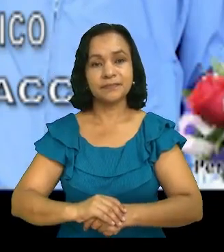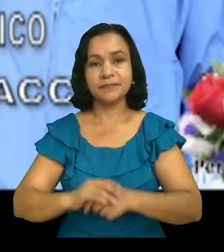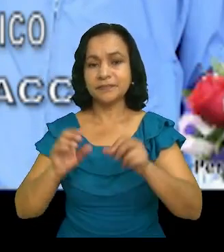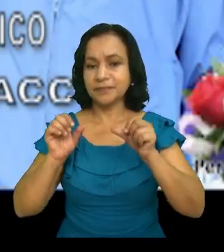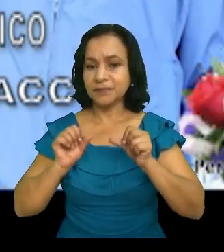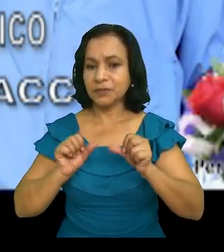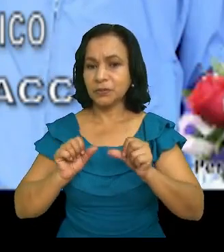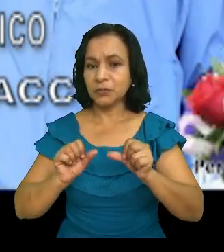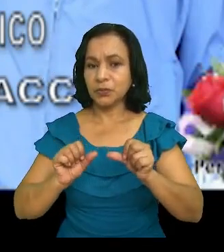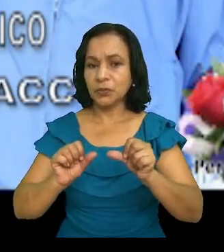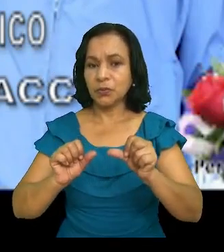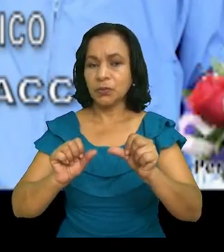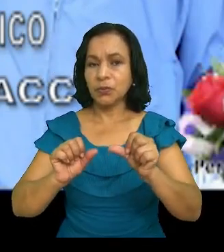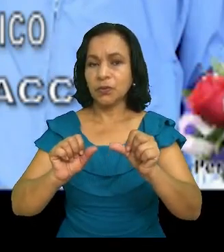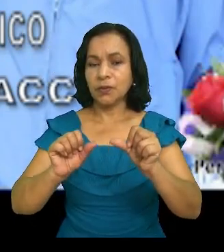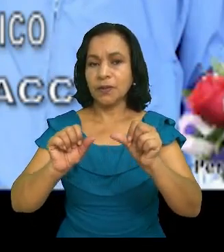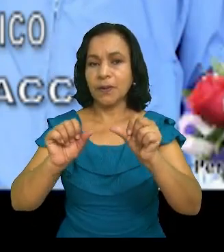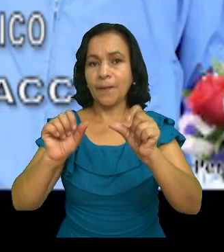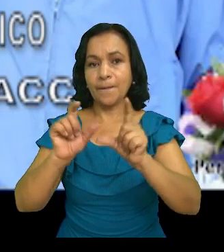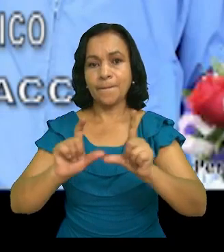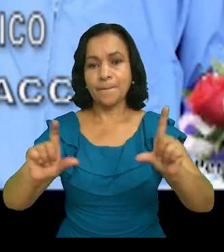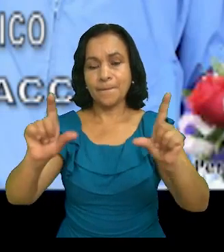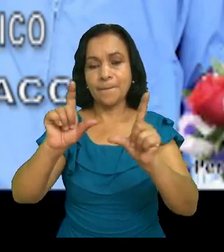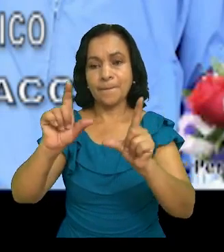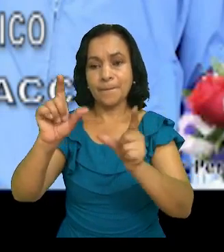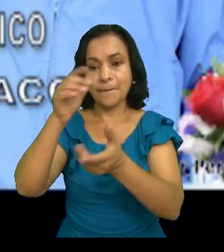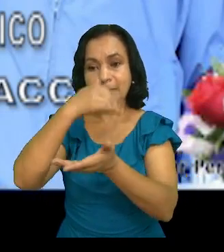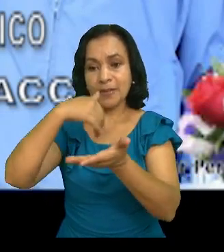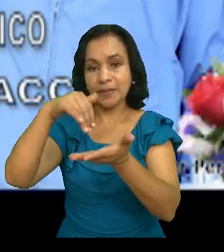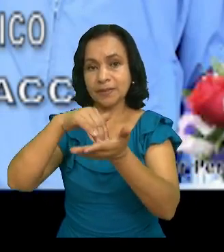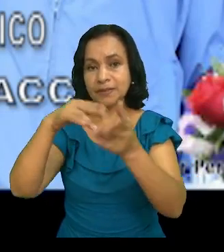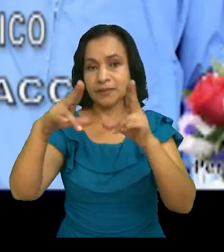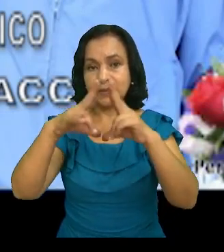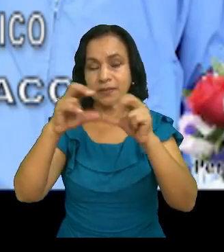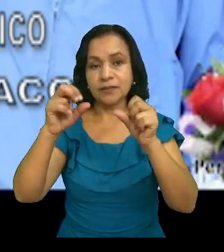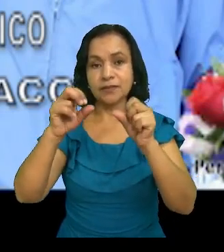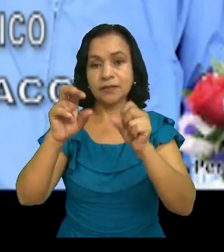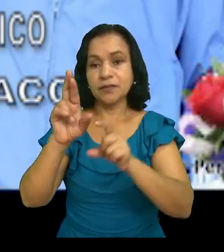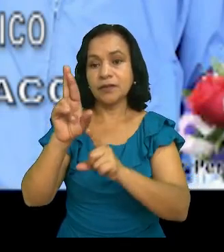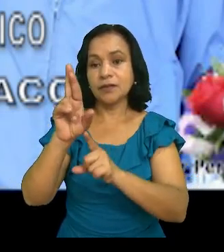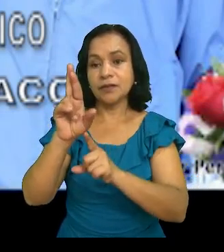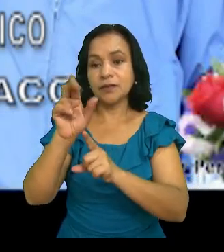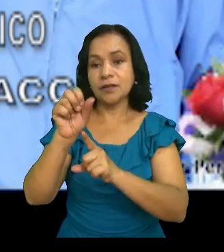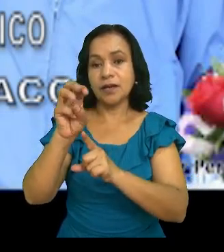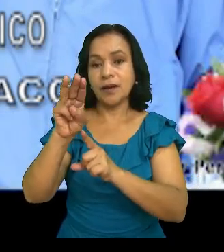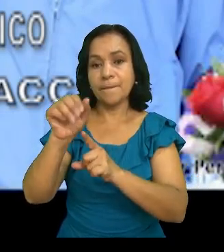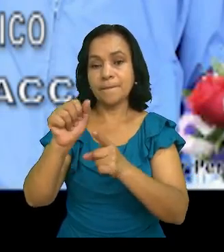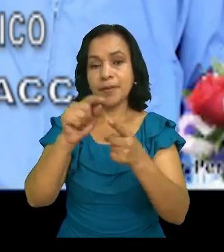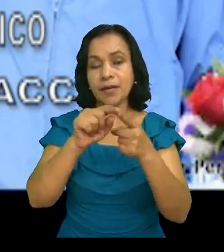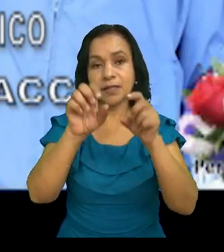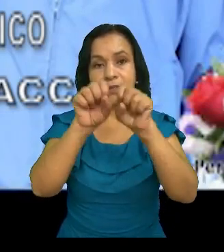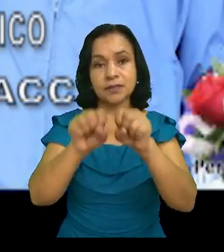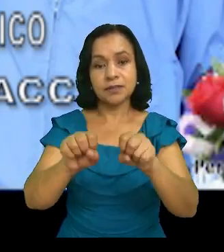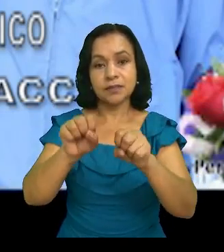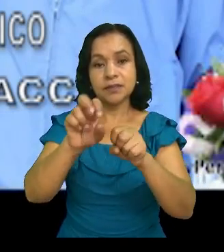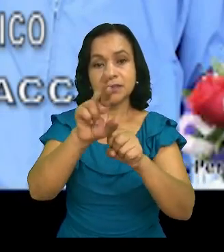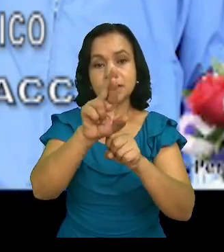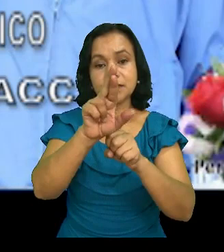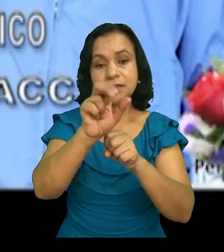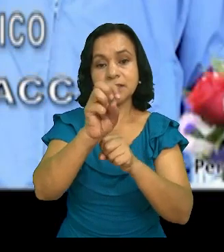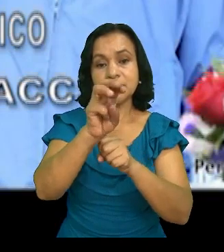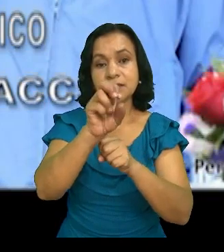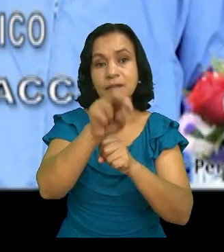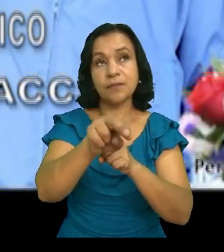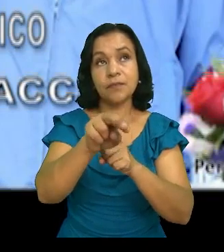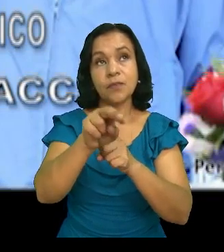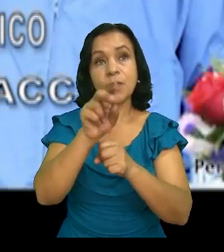Avanzamos también en la zona del centro del país en el proyecto El Rama San Ramón, una inversión